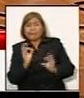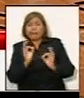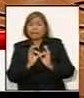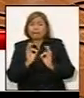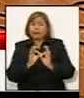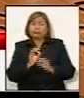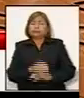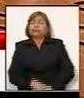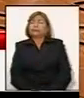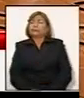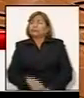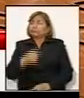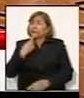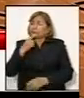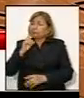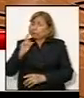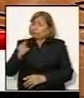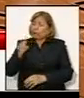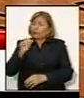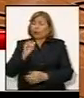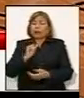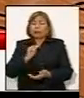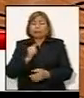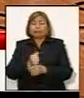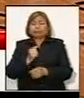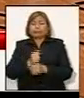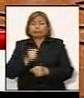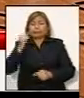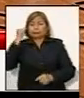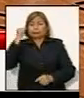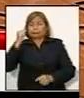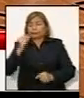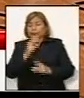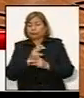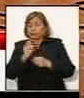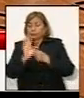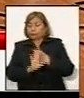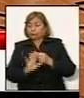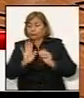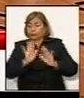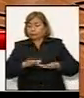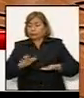hemos trabajado todo el tema de protección de los derechos de los niños